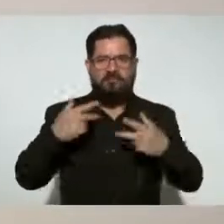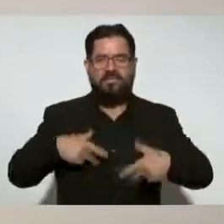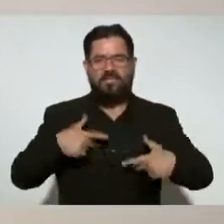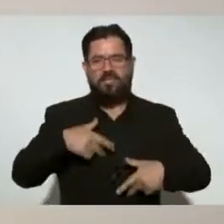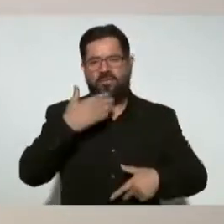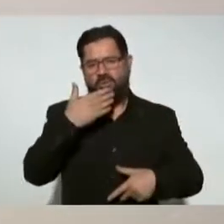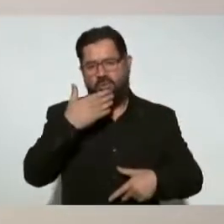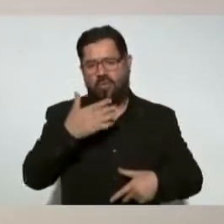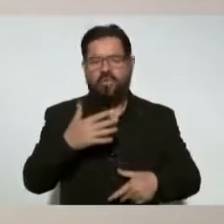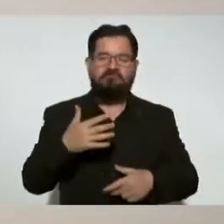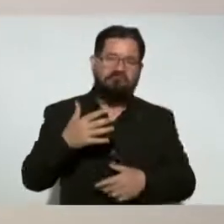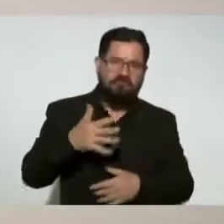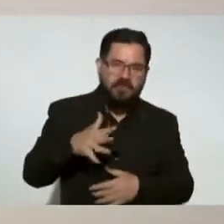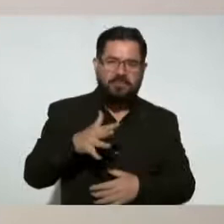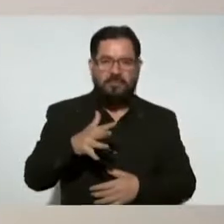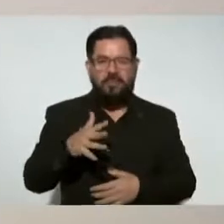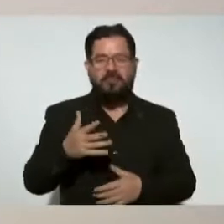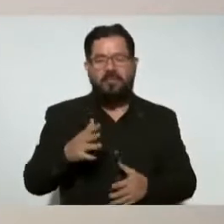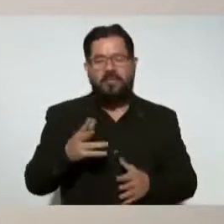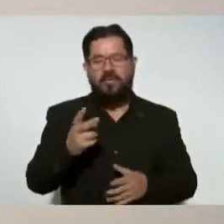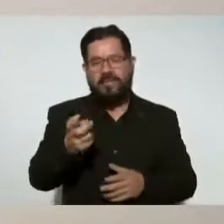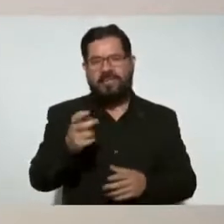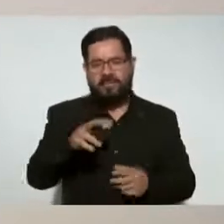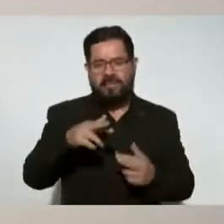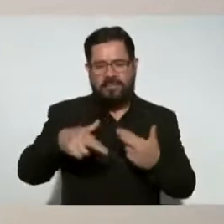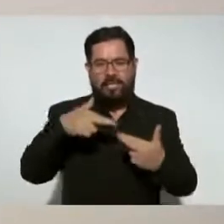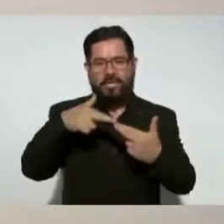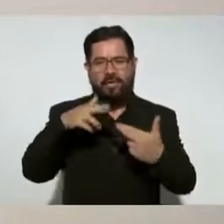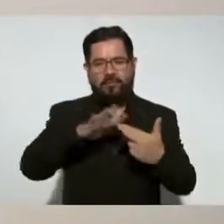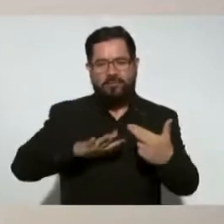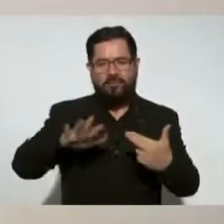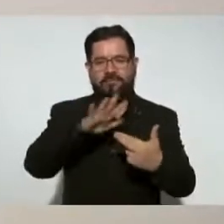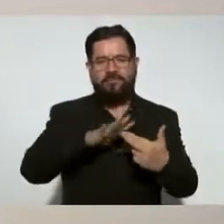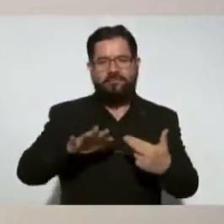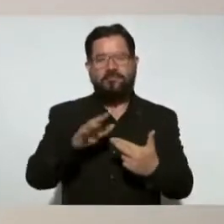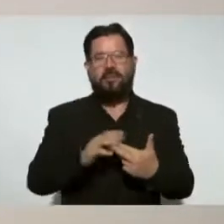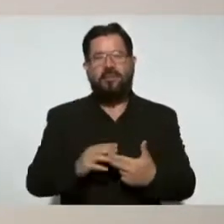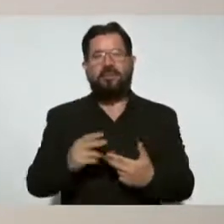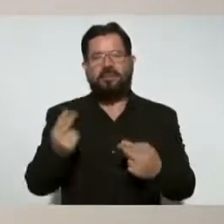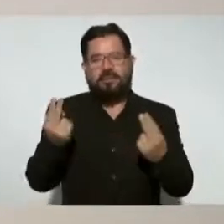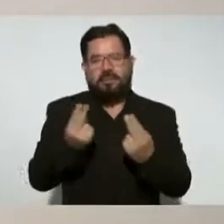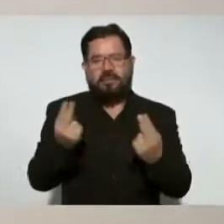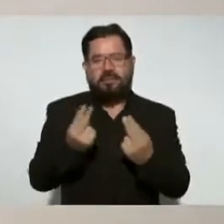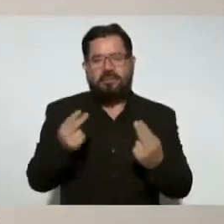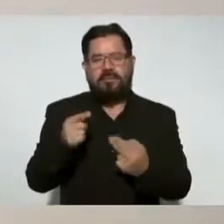sonorenses de prácticamente de esta región que están